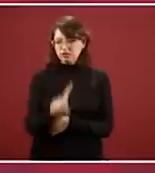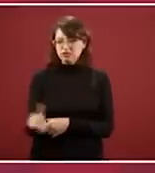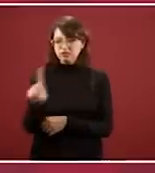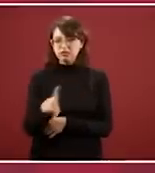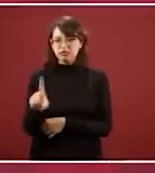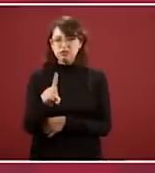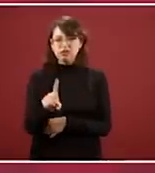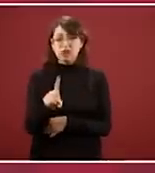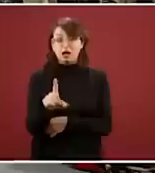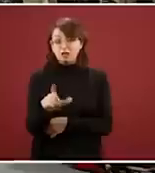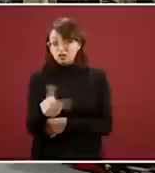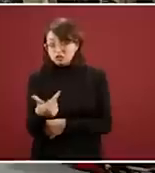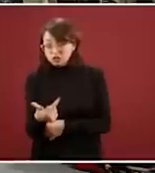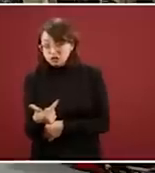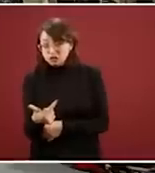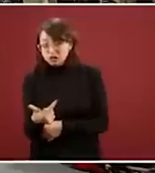12.